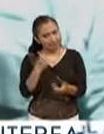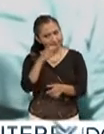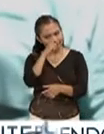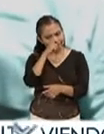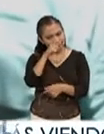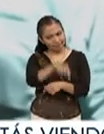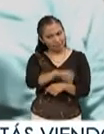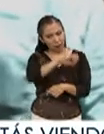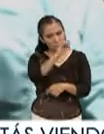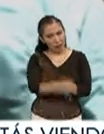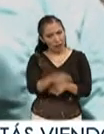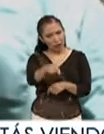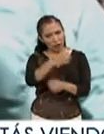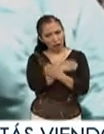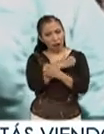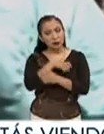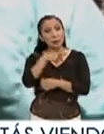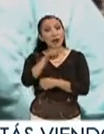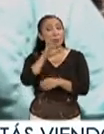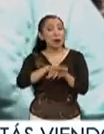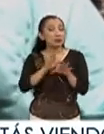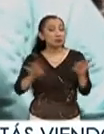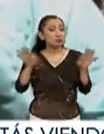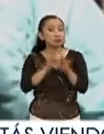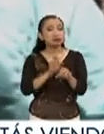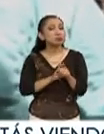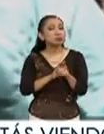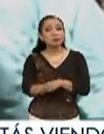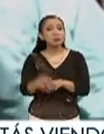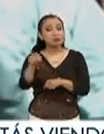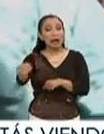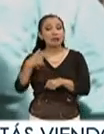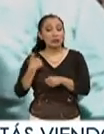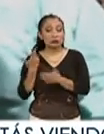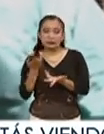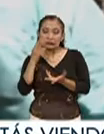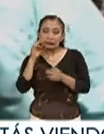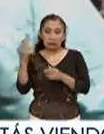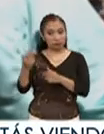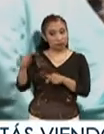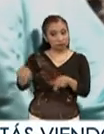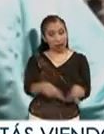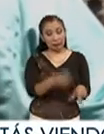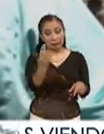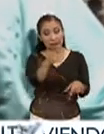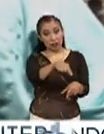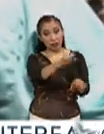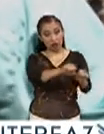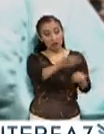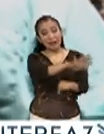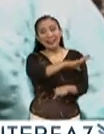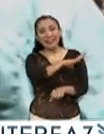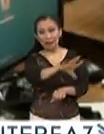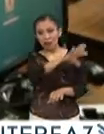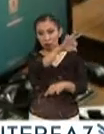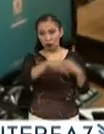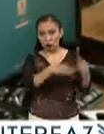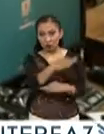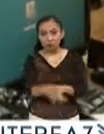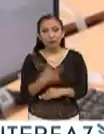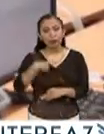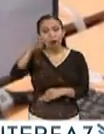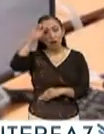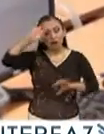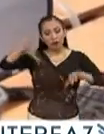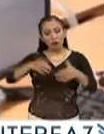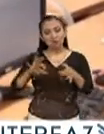exigiendo la educación obligatoria, pero yo creo que lo más importante, que respondan a esos requerimientos que tiene la sociedad en general. Los